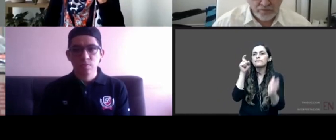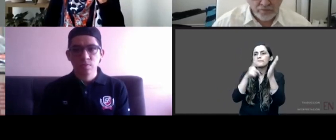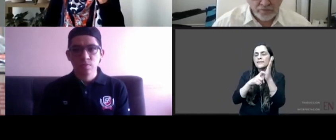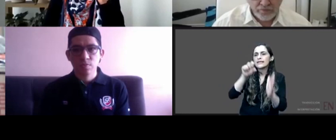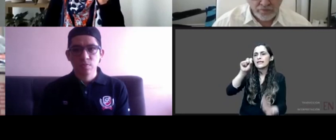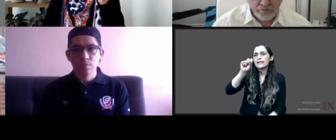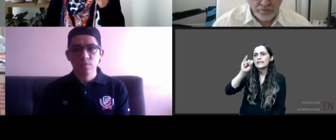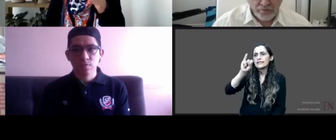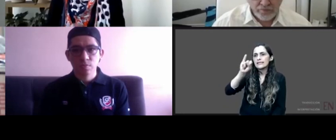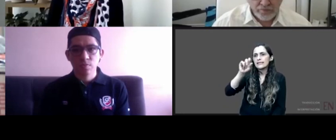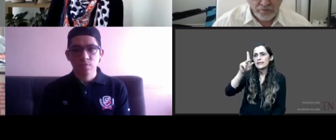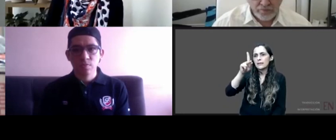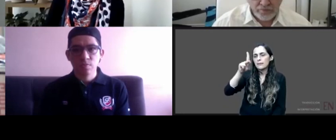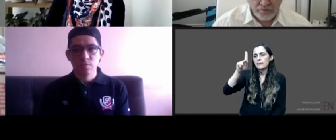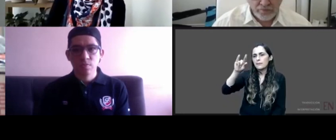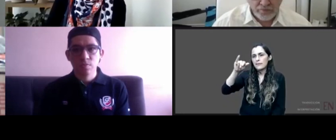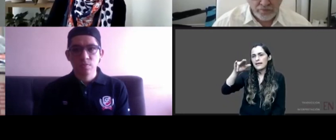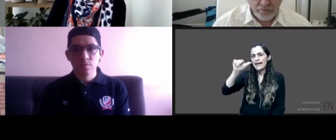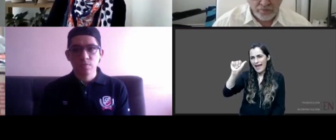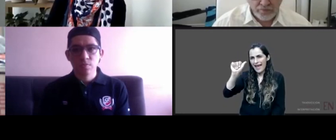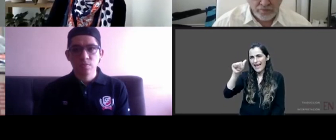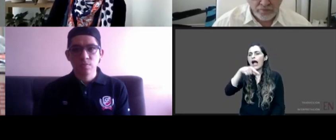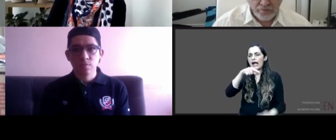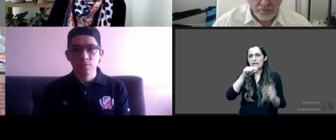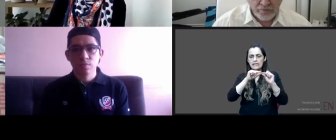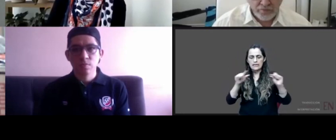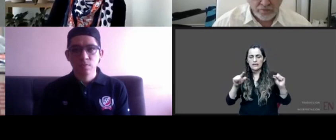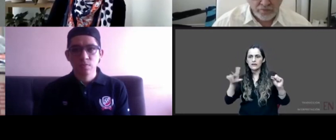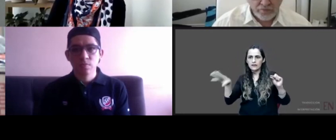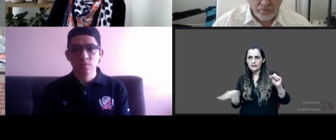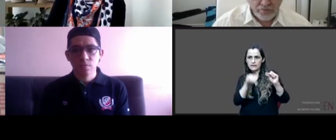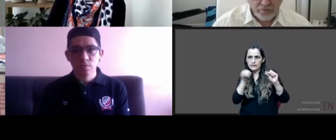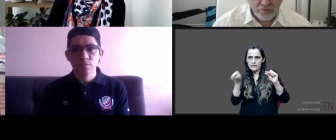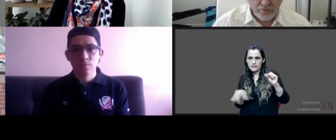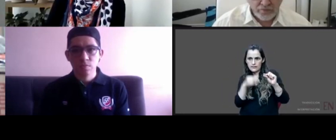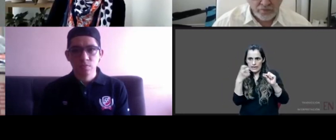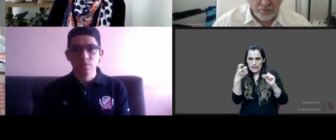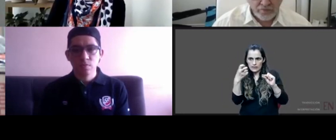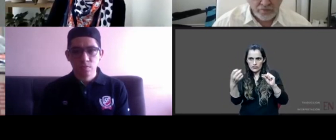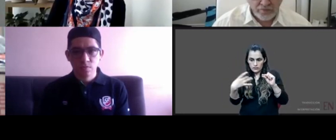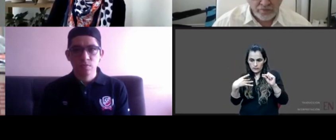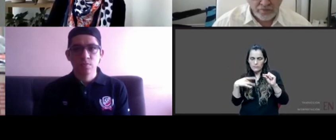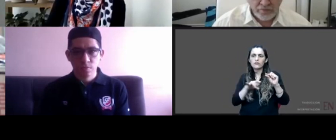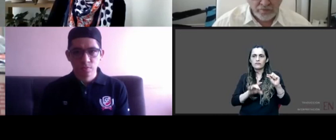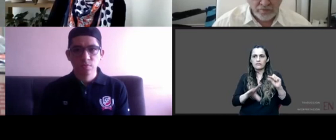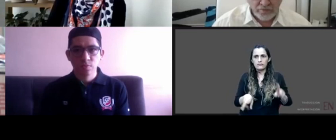información, materiales, datos de contacto. Gilberta, en un minuto, ¿cómo nos despedimos?